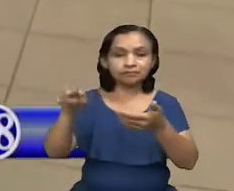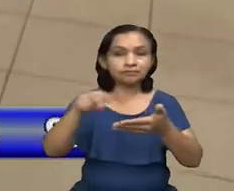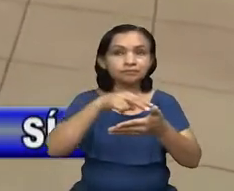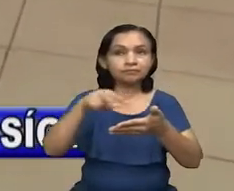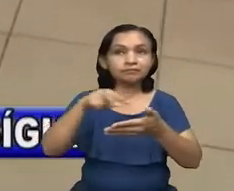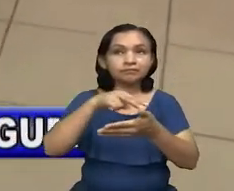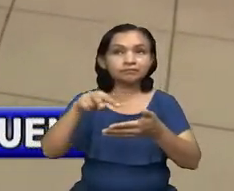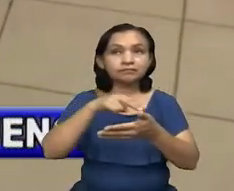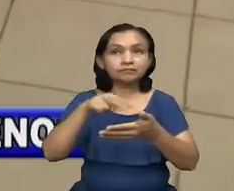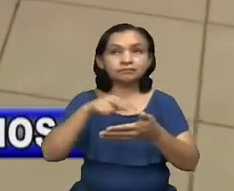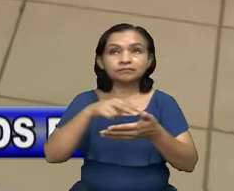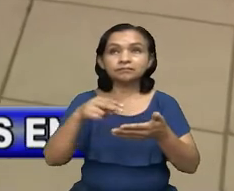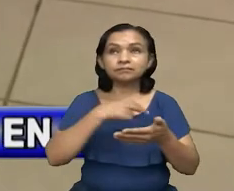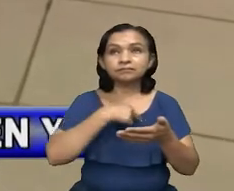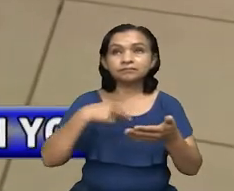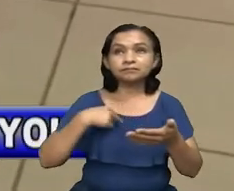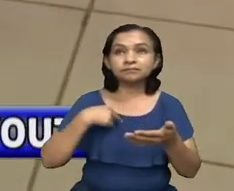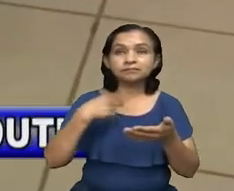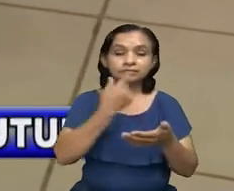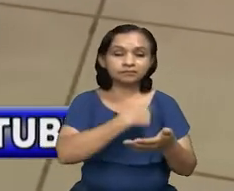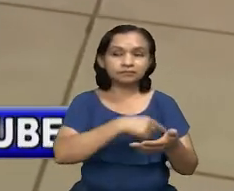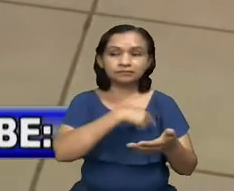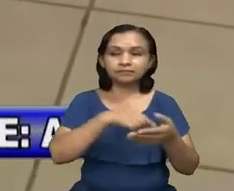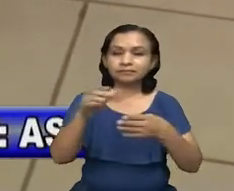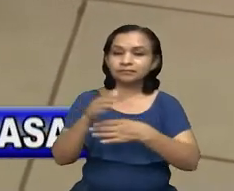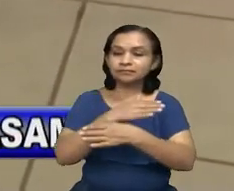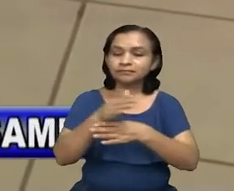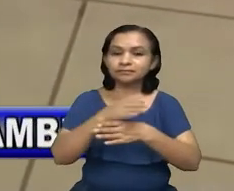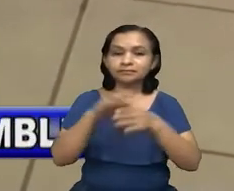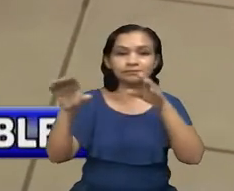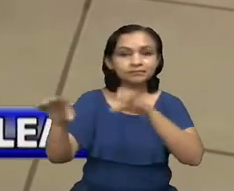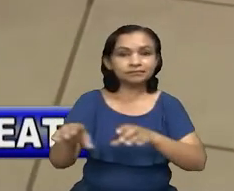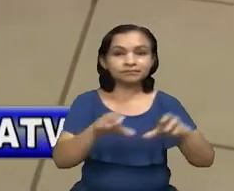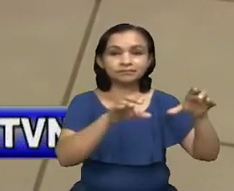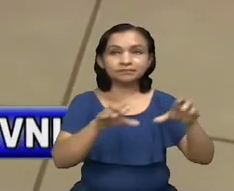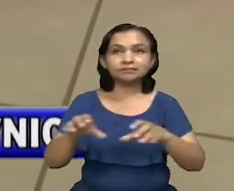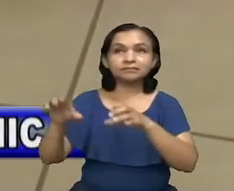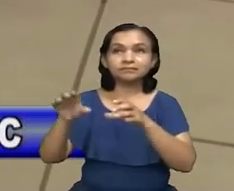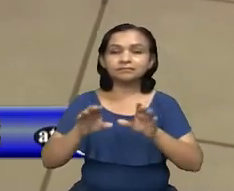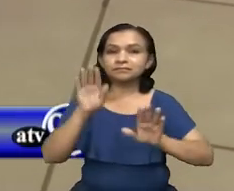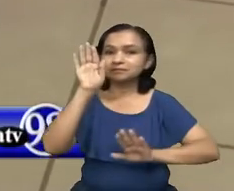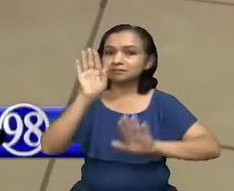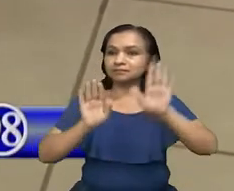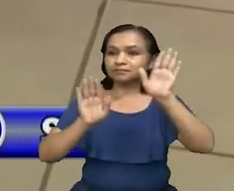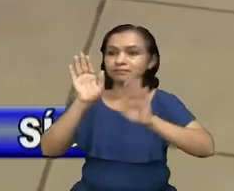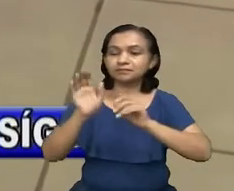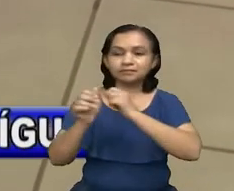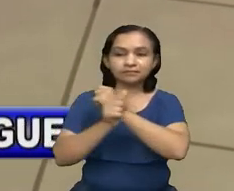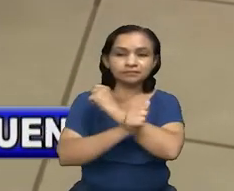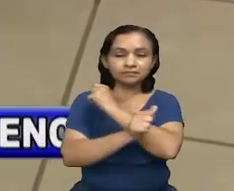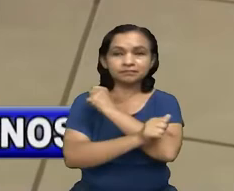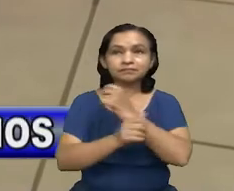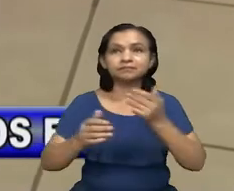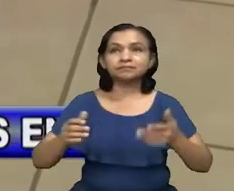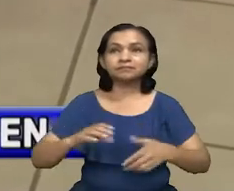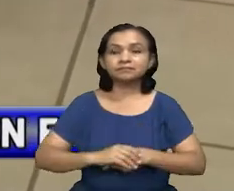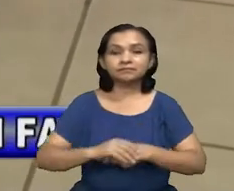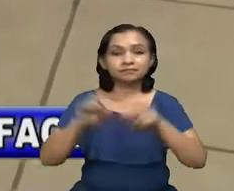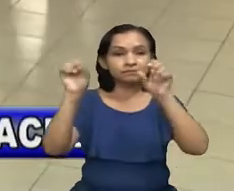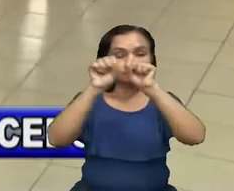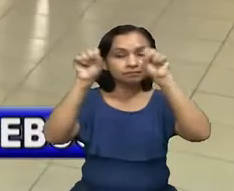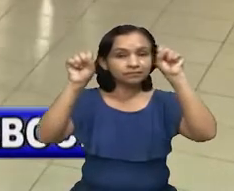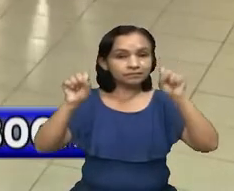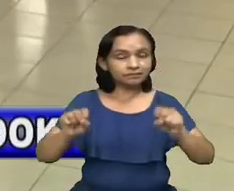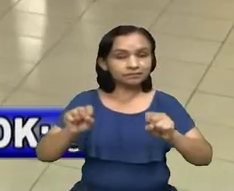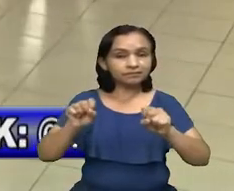los talleres de arte y cultura en los centros educativos se han hecho festivales en los cuales los muchachos han participado activamente. En el taller, aparte